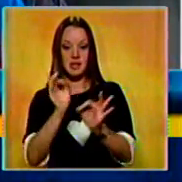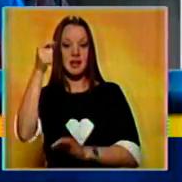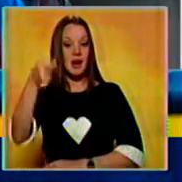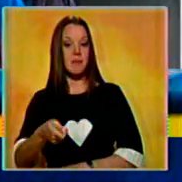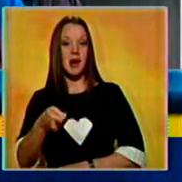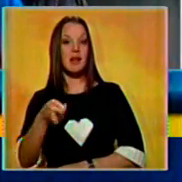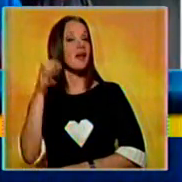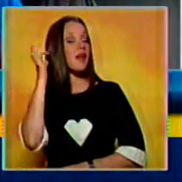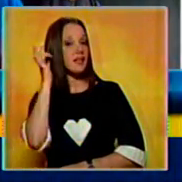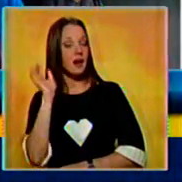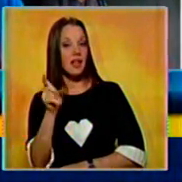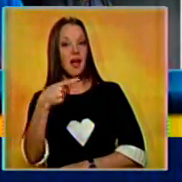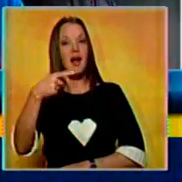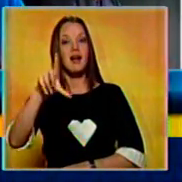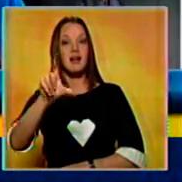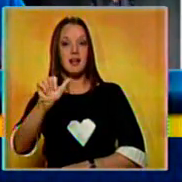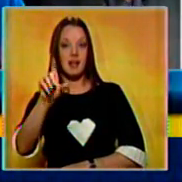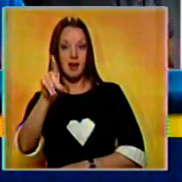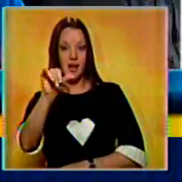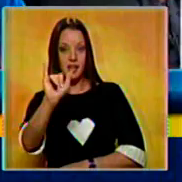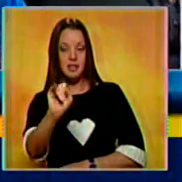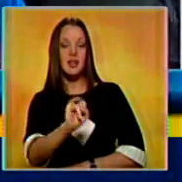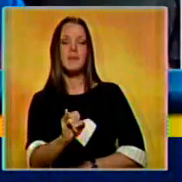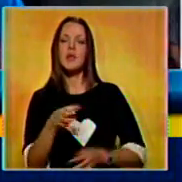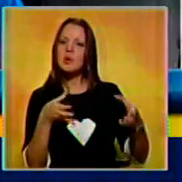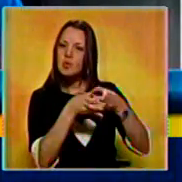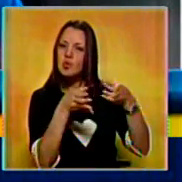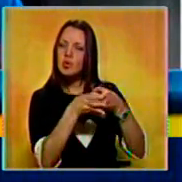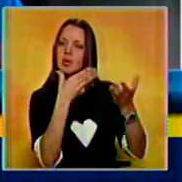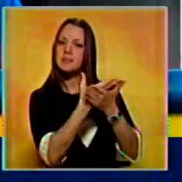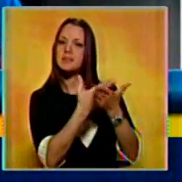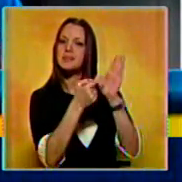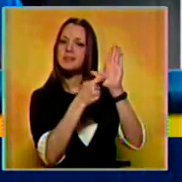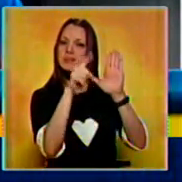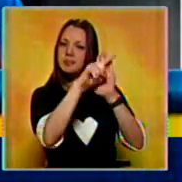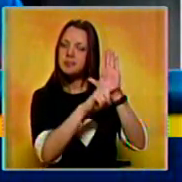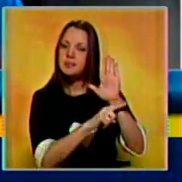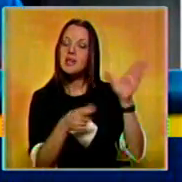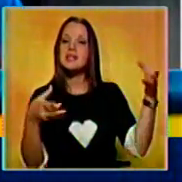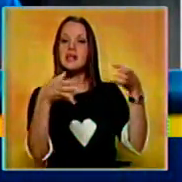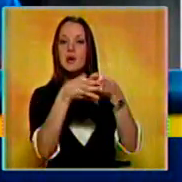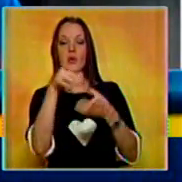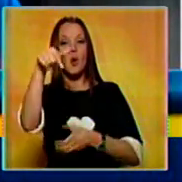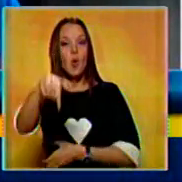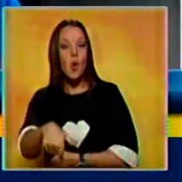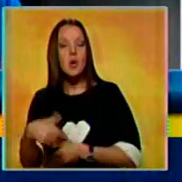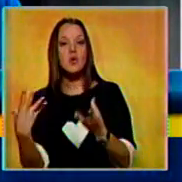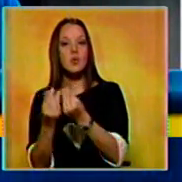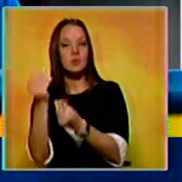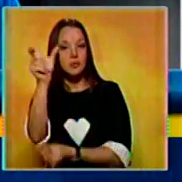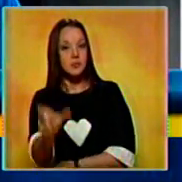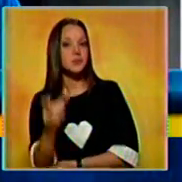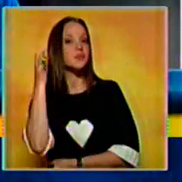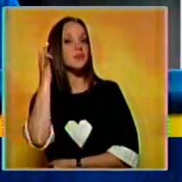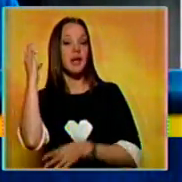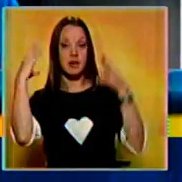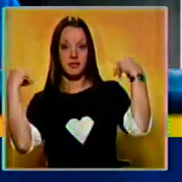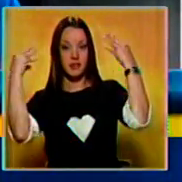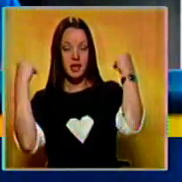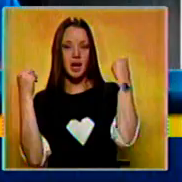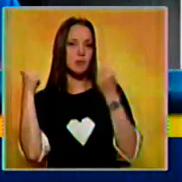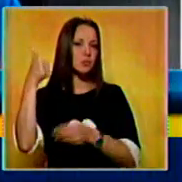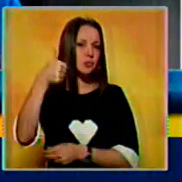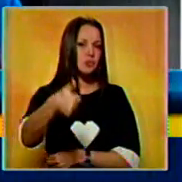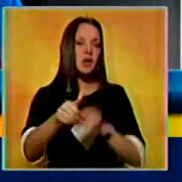Gladys Gutiérrez, el Comité de Postulaciones Judiciales se reúne el día de hoy con la Fiscal General de la República, Luisa Ortega Díaz. Durante